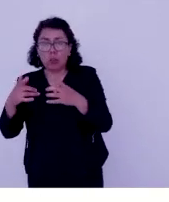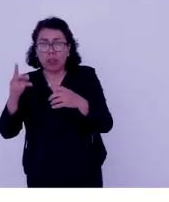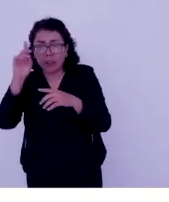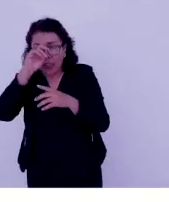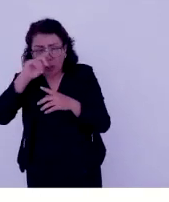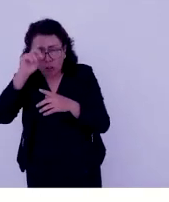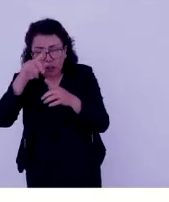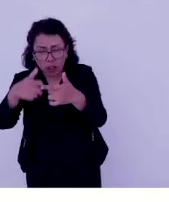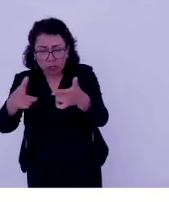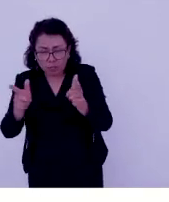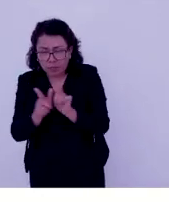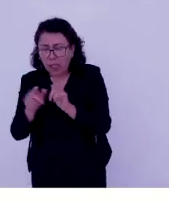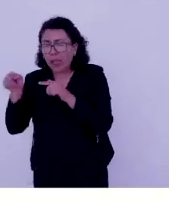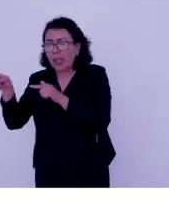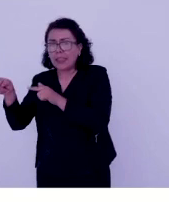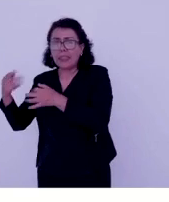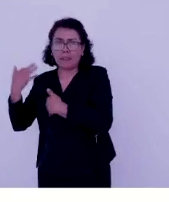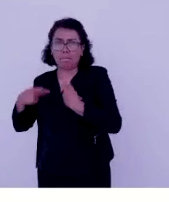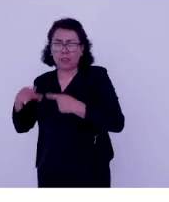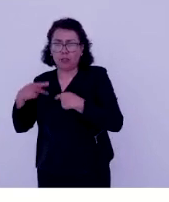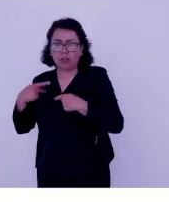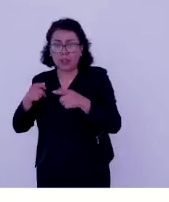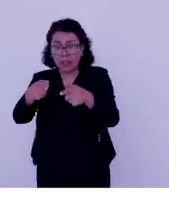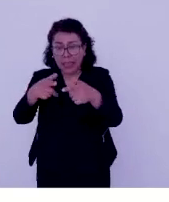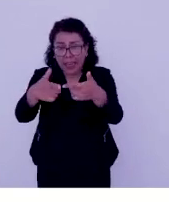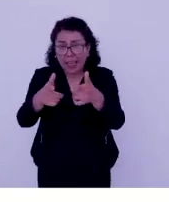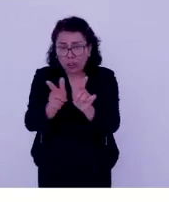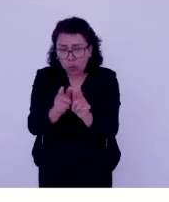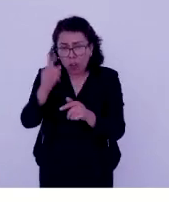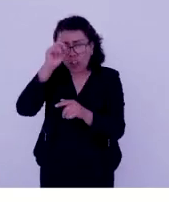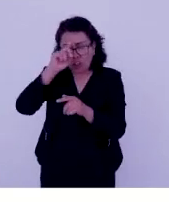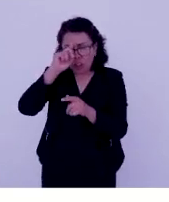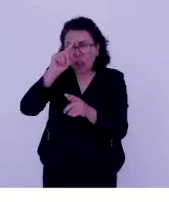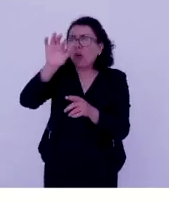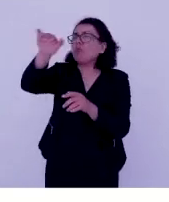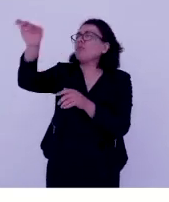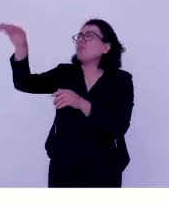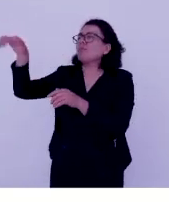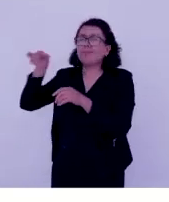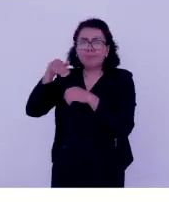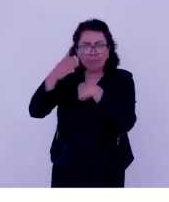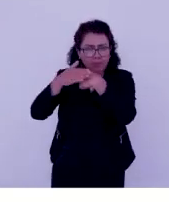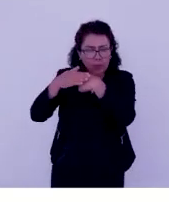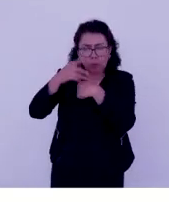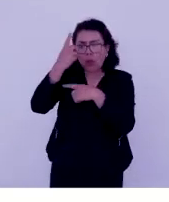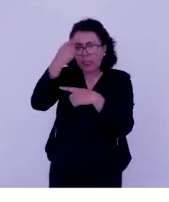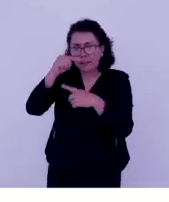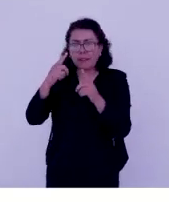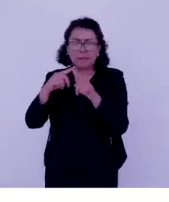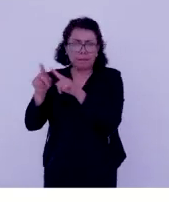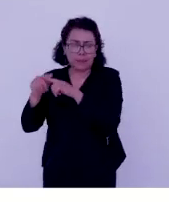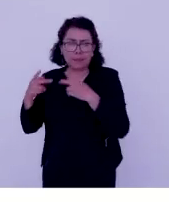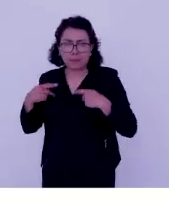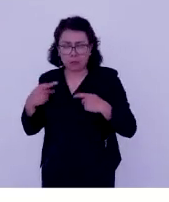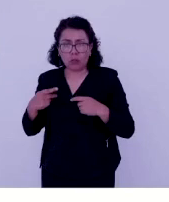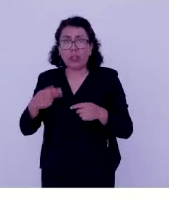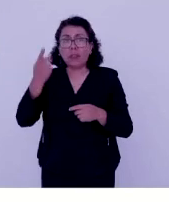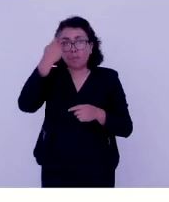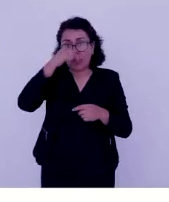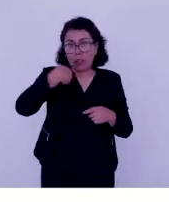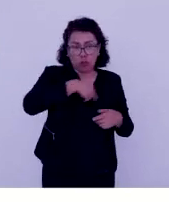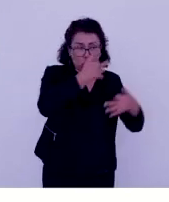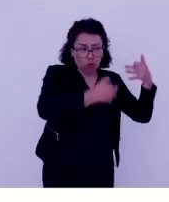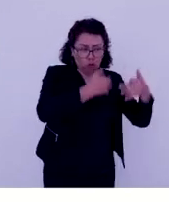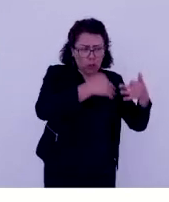general el consejo emitió la convocatoria para invitar a los interesados y presentó al pleno las ternas correspondientes de donde el tribunal pleno